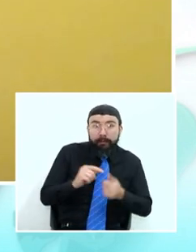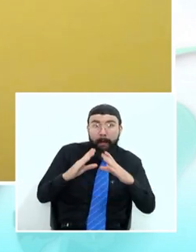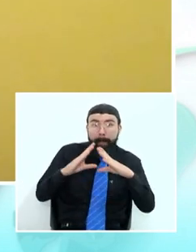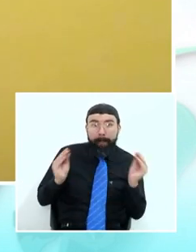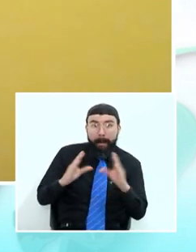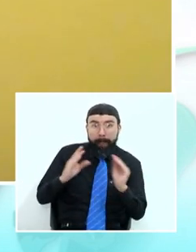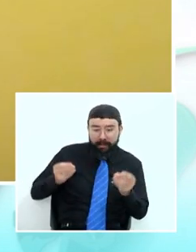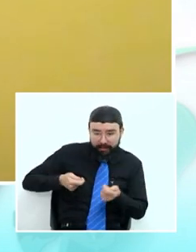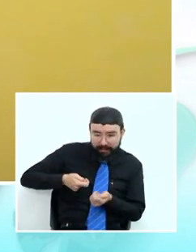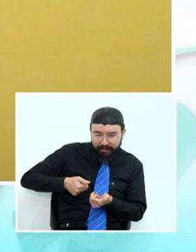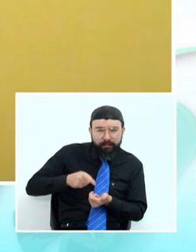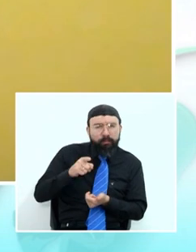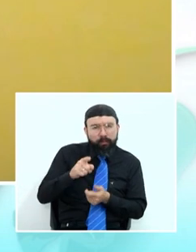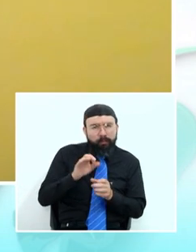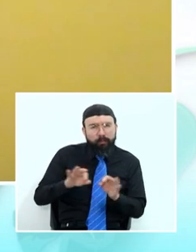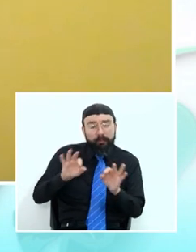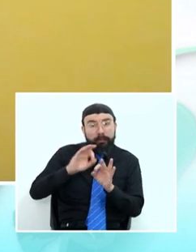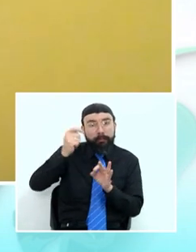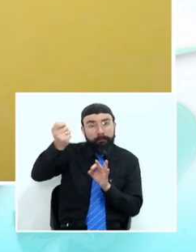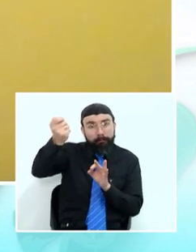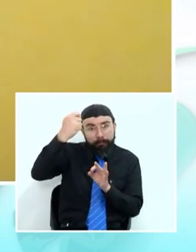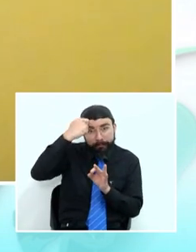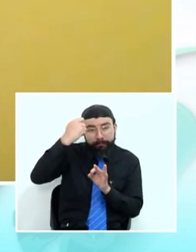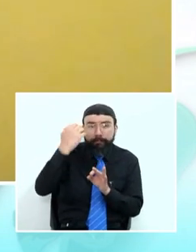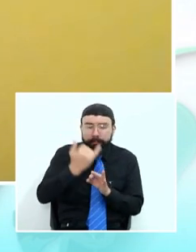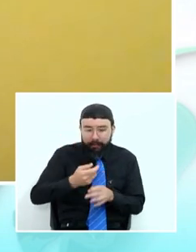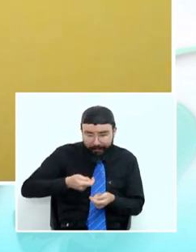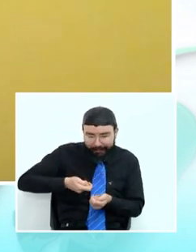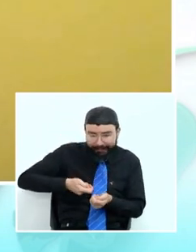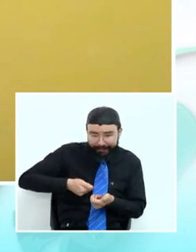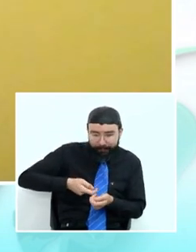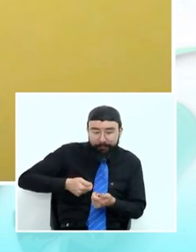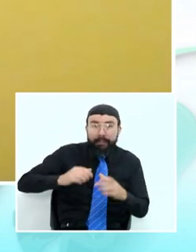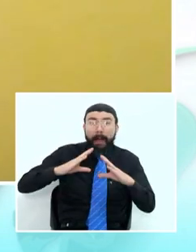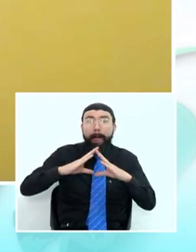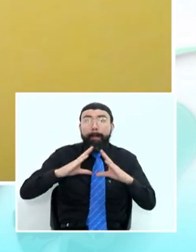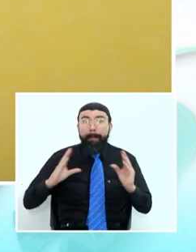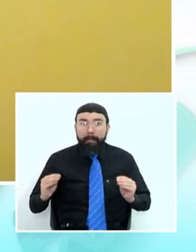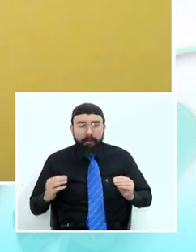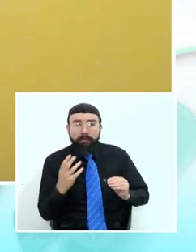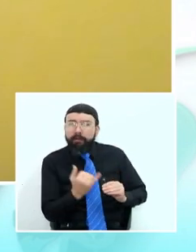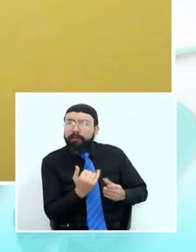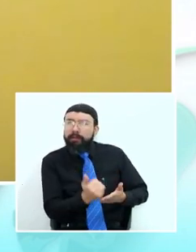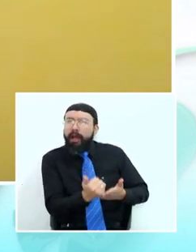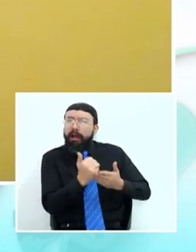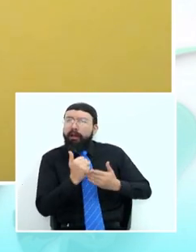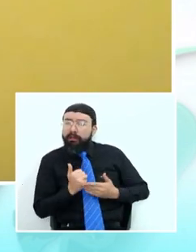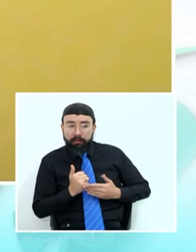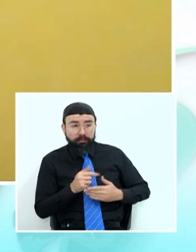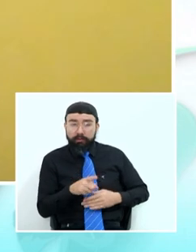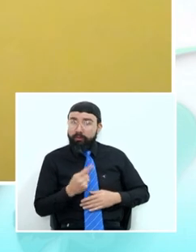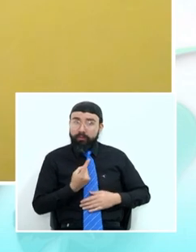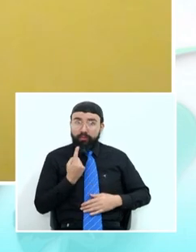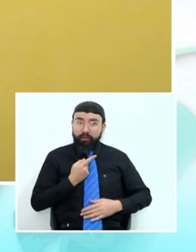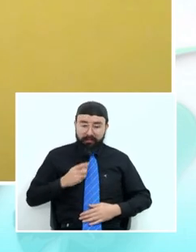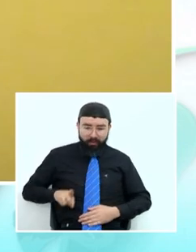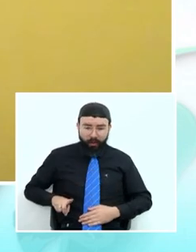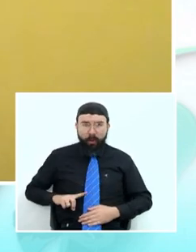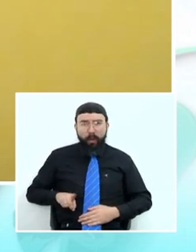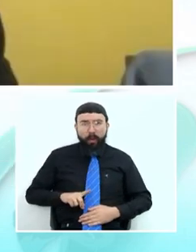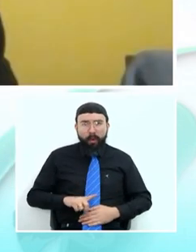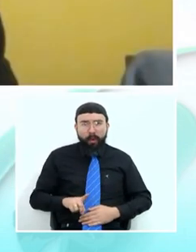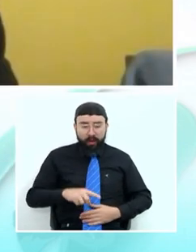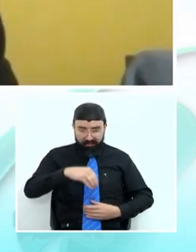es importante que lo tengan en cuenta. Las semillas de la papaya no solamente producen efectos a nivel de los parásitos, es decir,